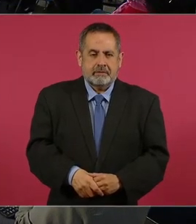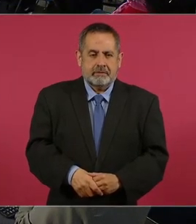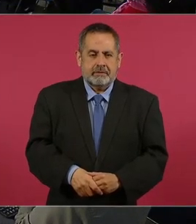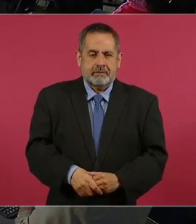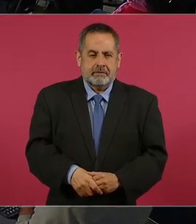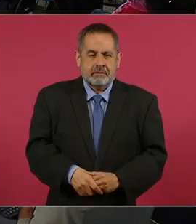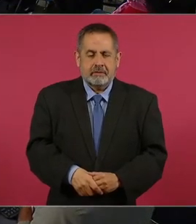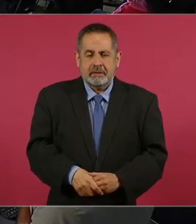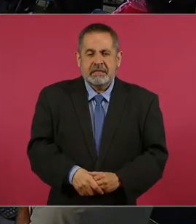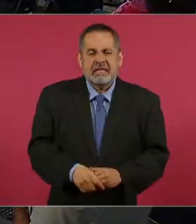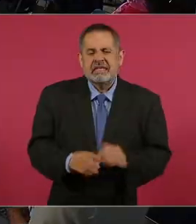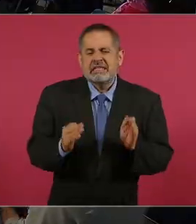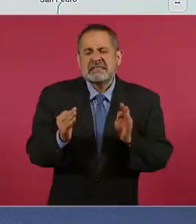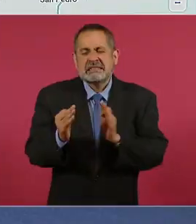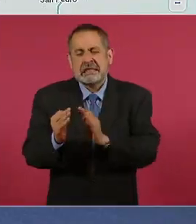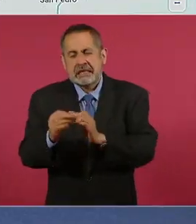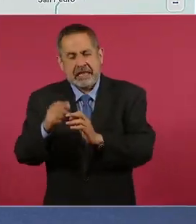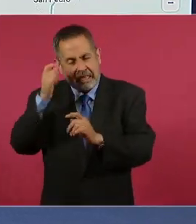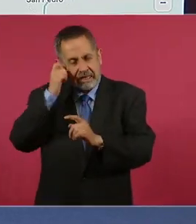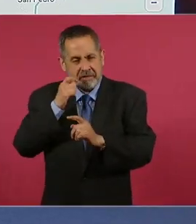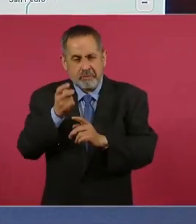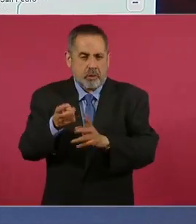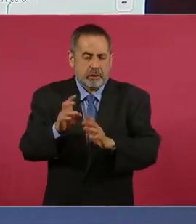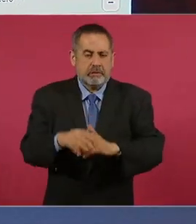Más hacia Guerrero, por eso.